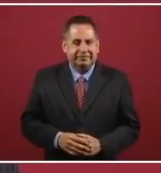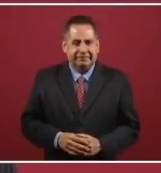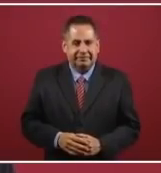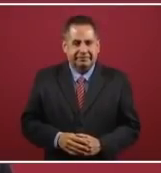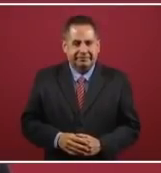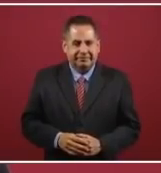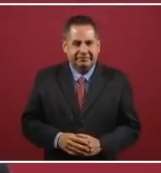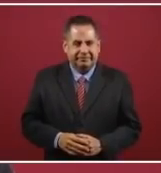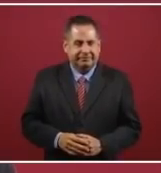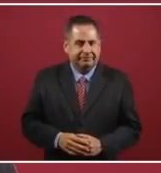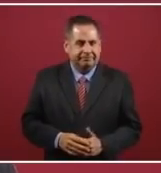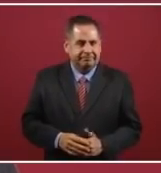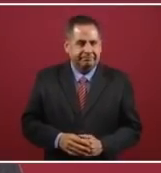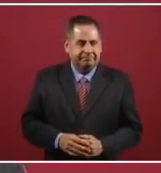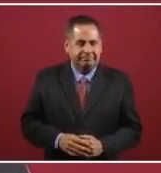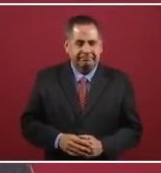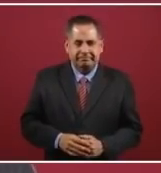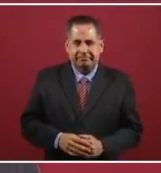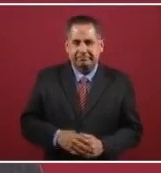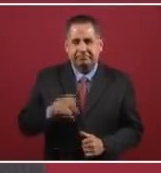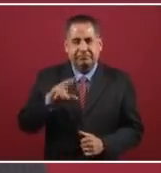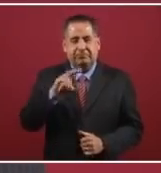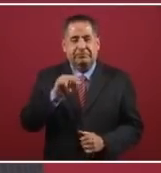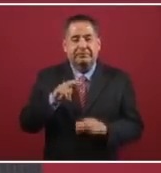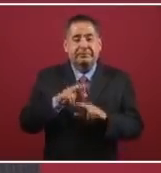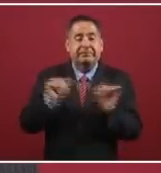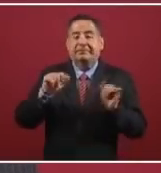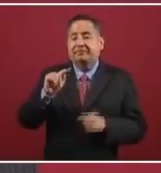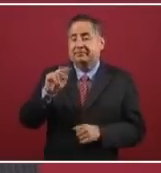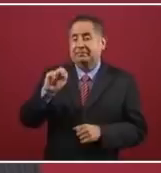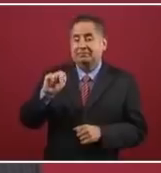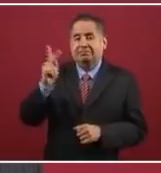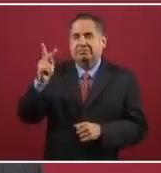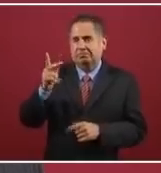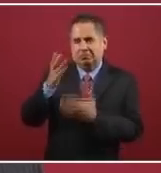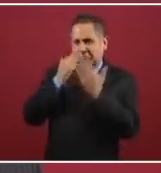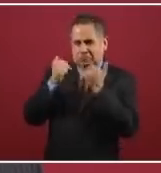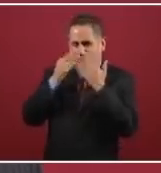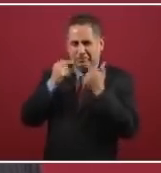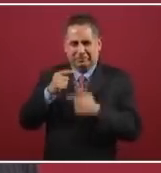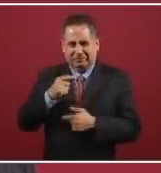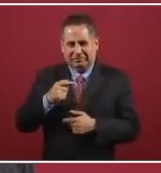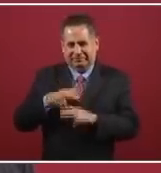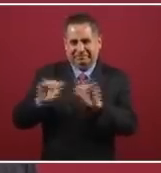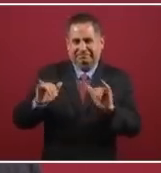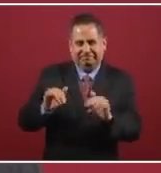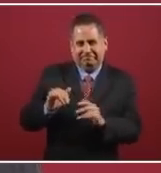No lo tiene ni Trump, con todo respeto.